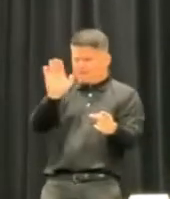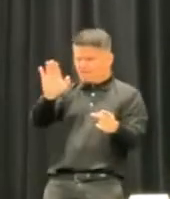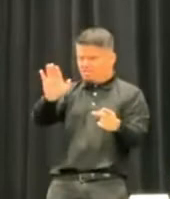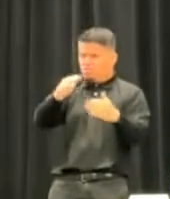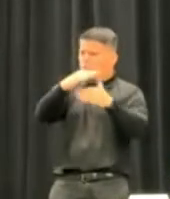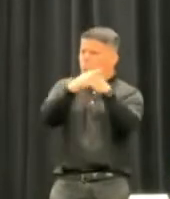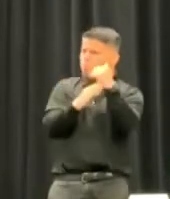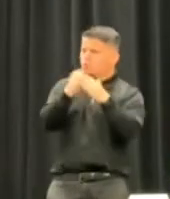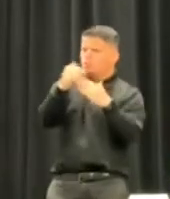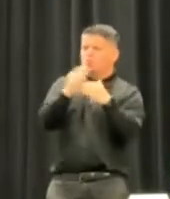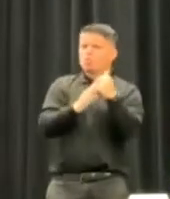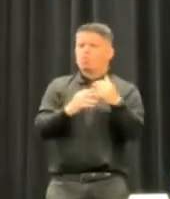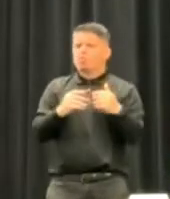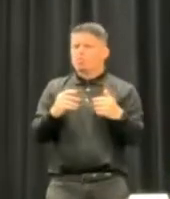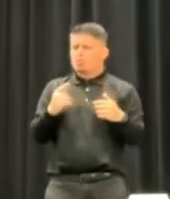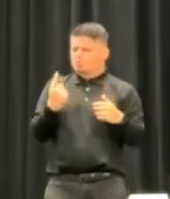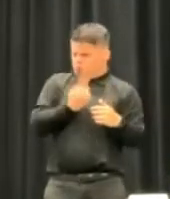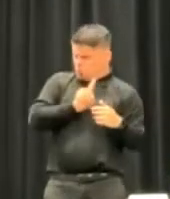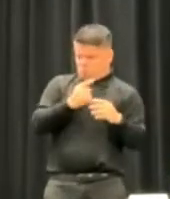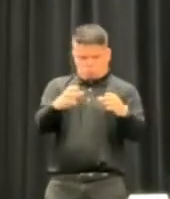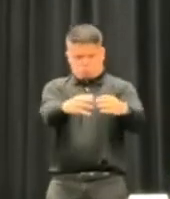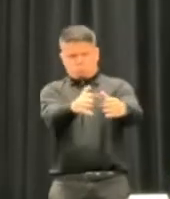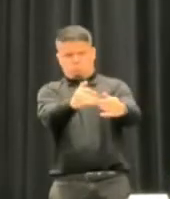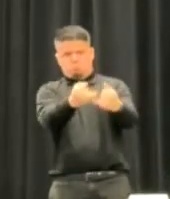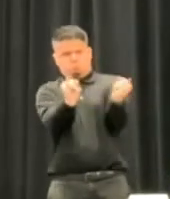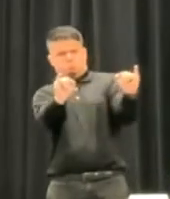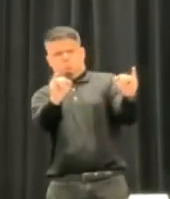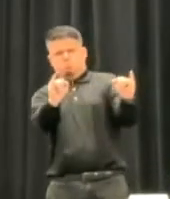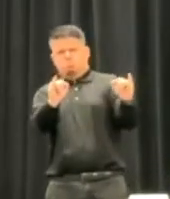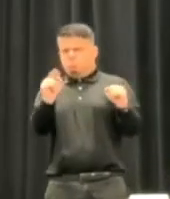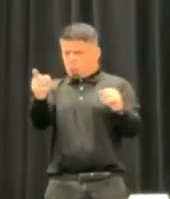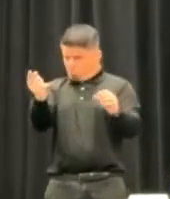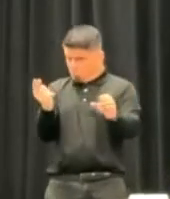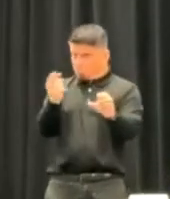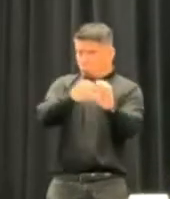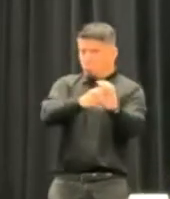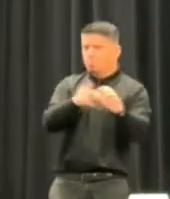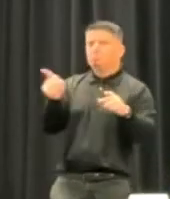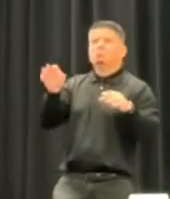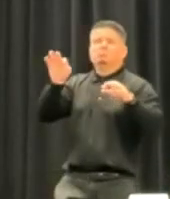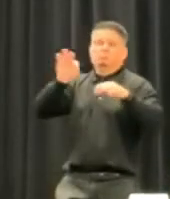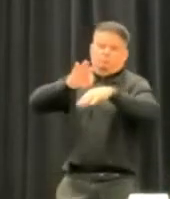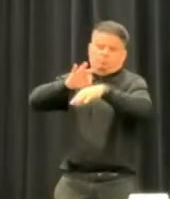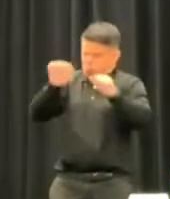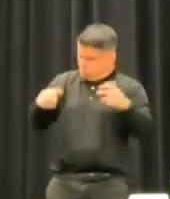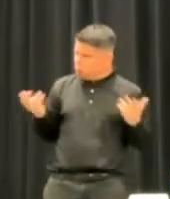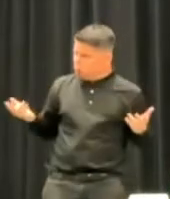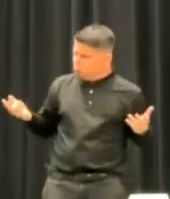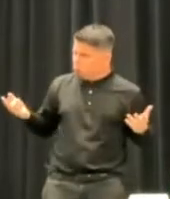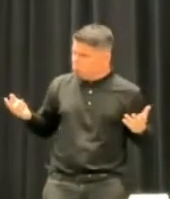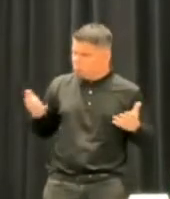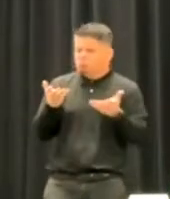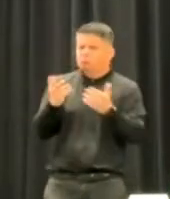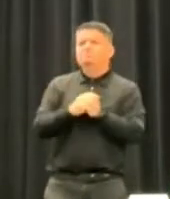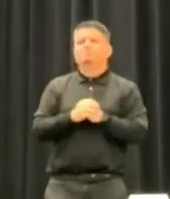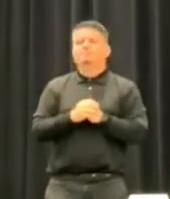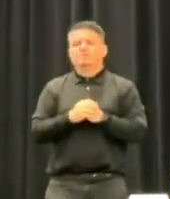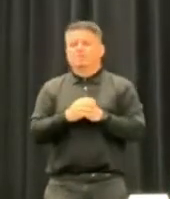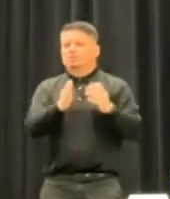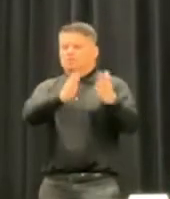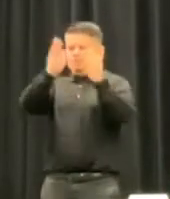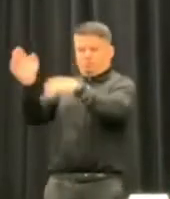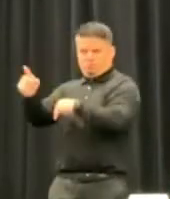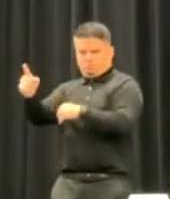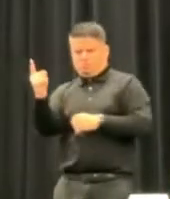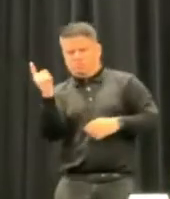cumplir con el protocolo la guía correcta podrá ser reinsertado al trabajo presencial el nuevo día buenas tardes